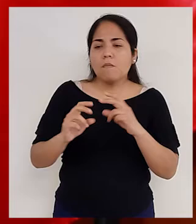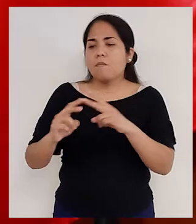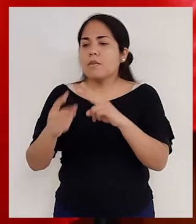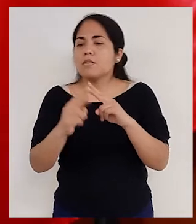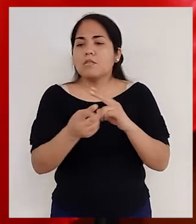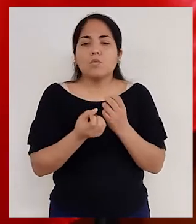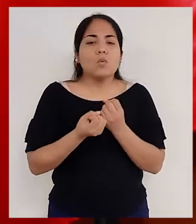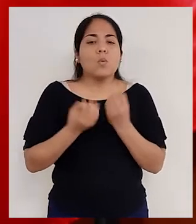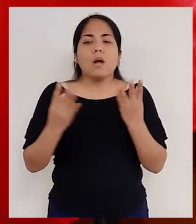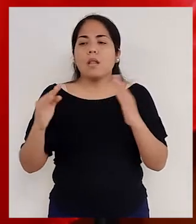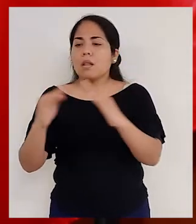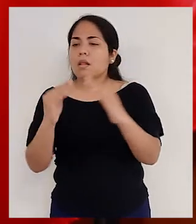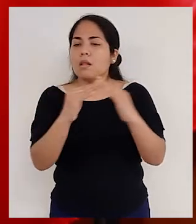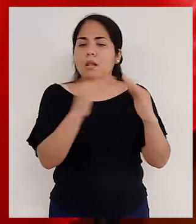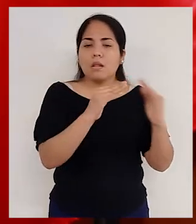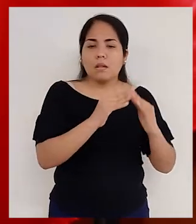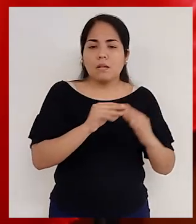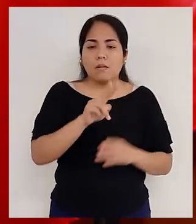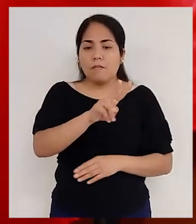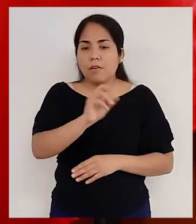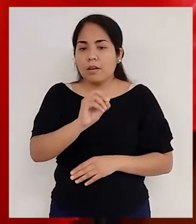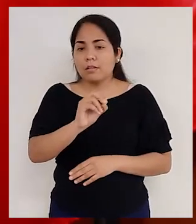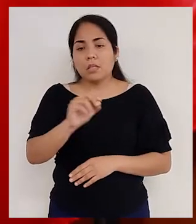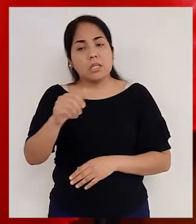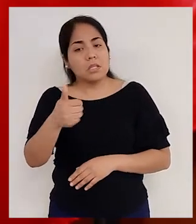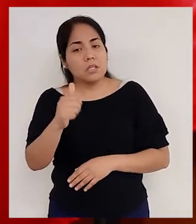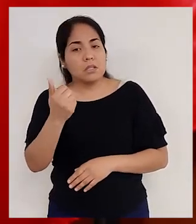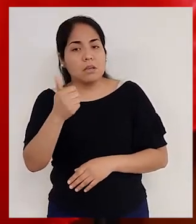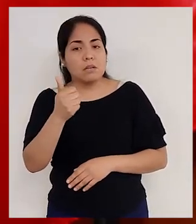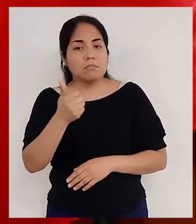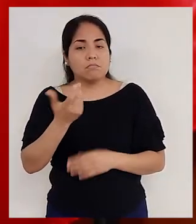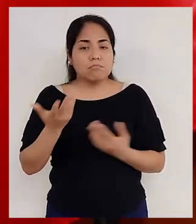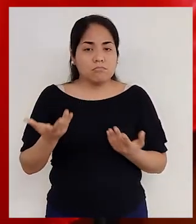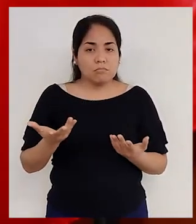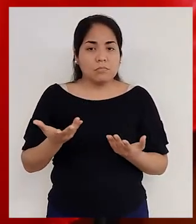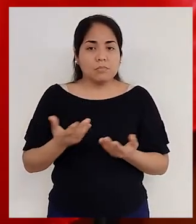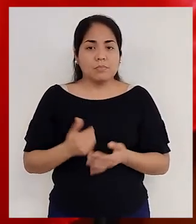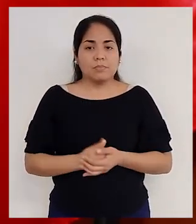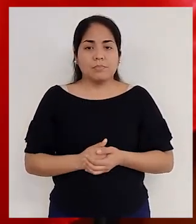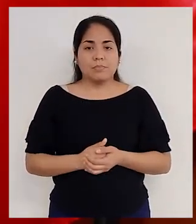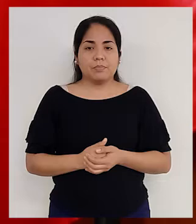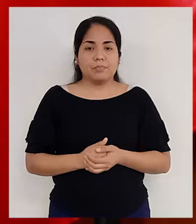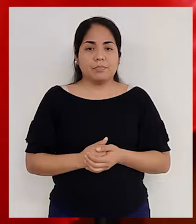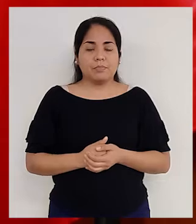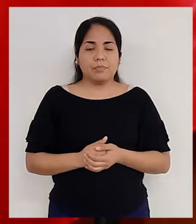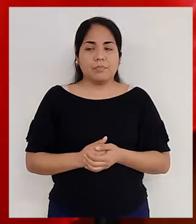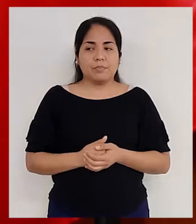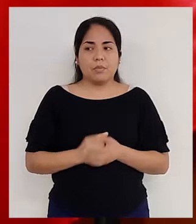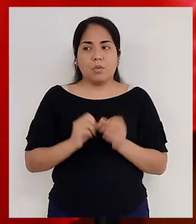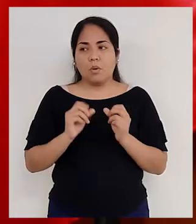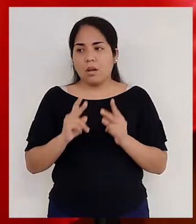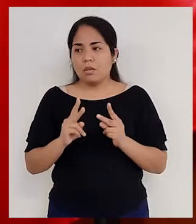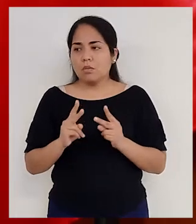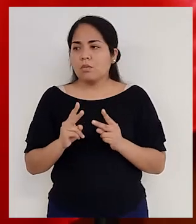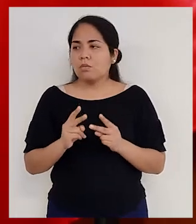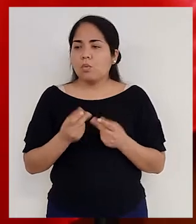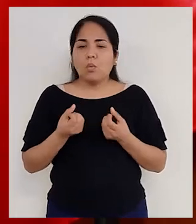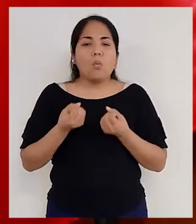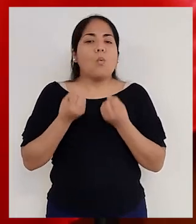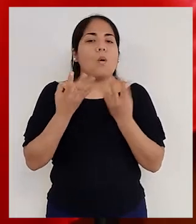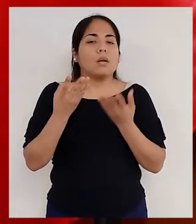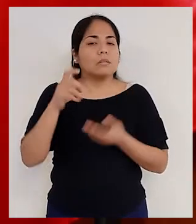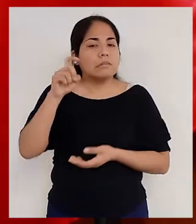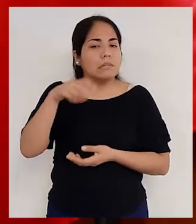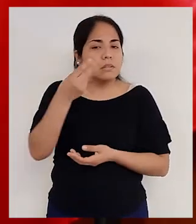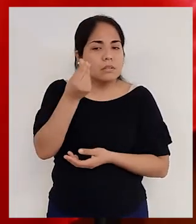viven? Viven 10 casas, 20 casas a lo largo de la cuadra. Ok,